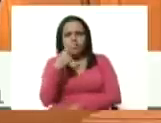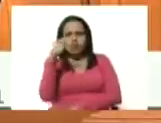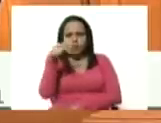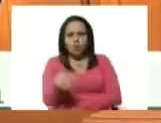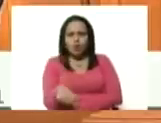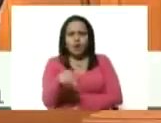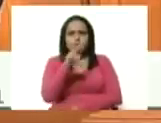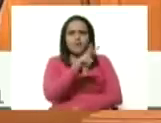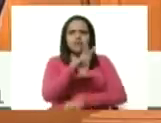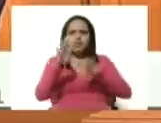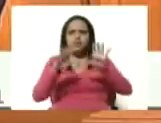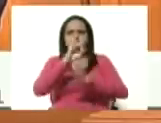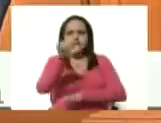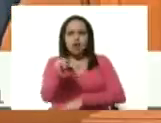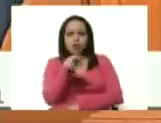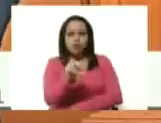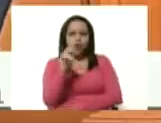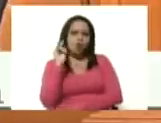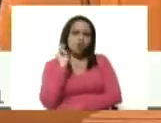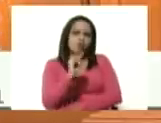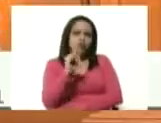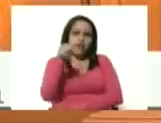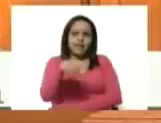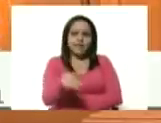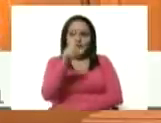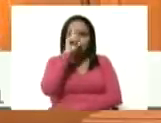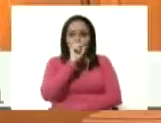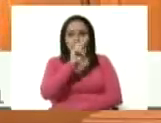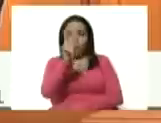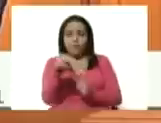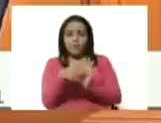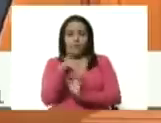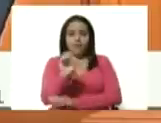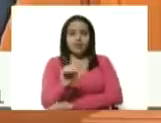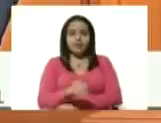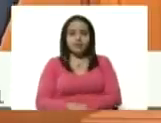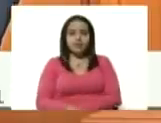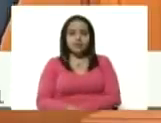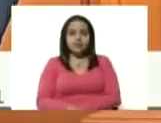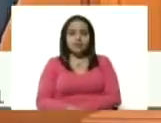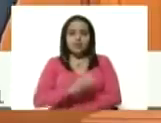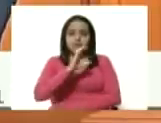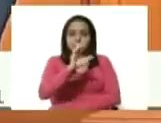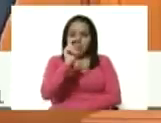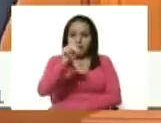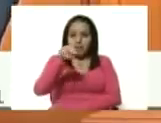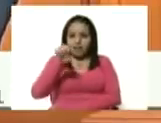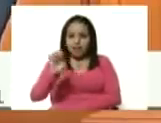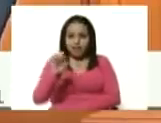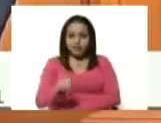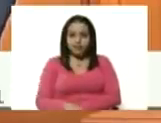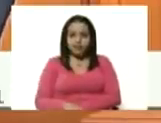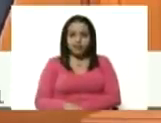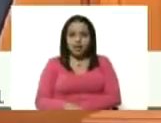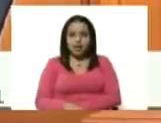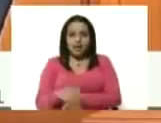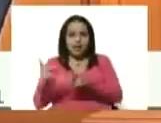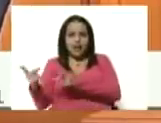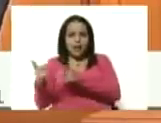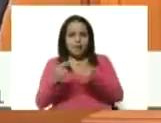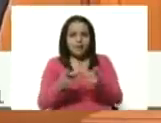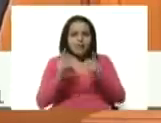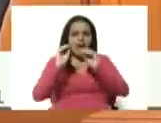junio, lunes de este año 2020, que apenas el Consejo Nacional Electoral convoque la